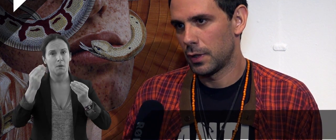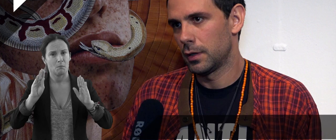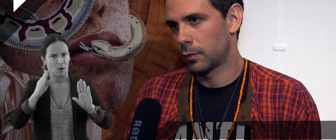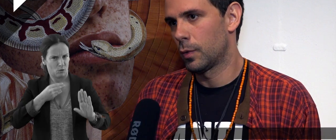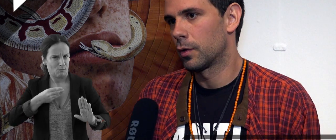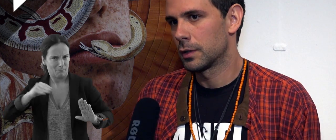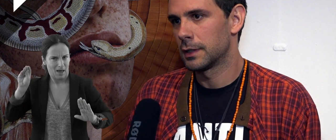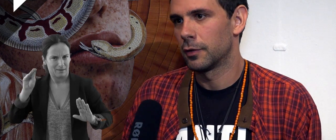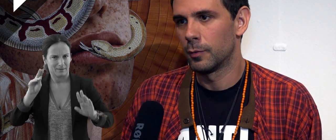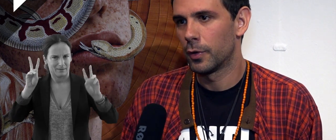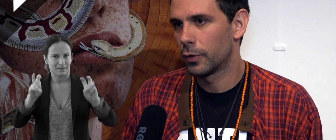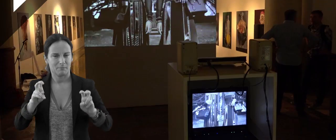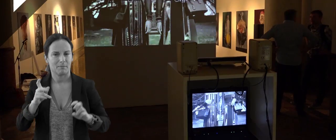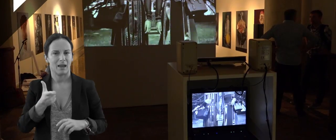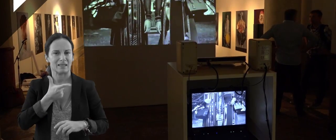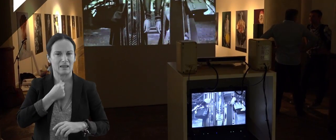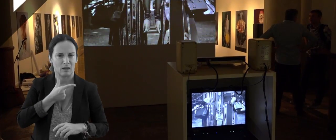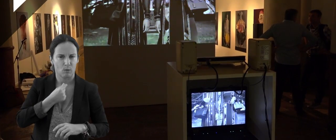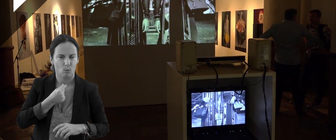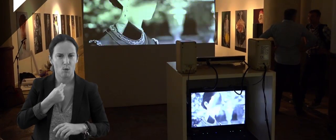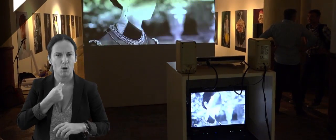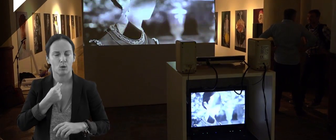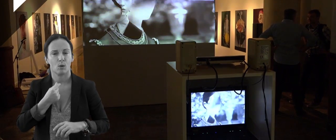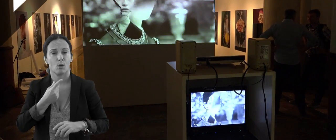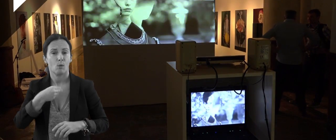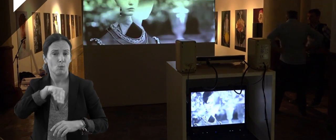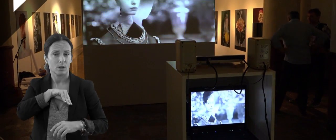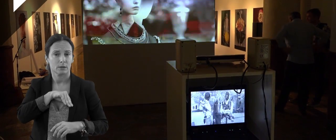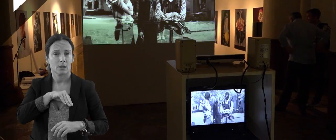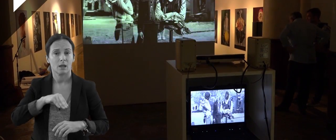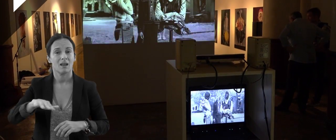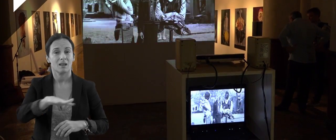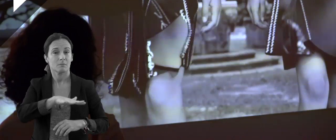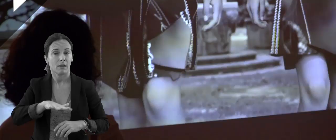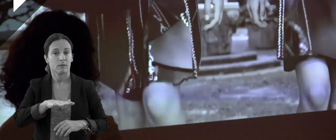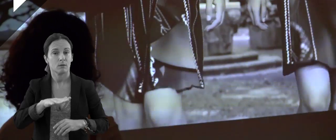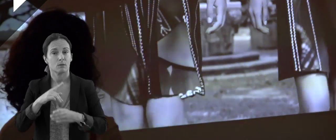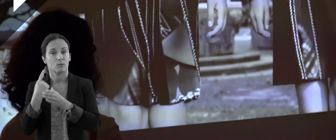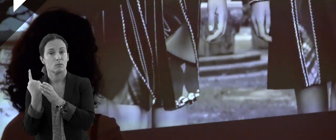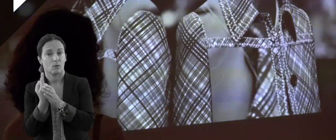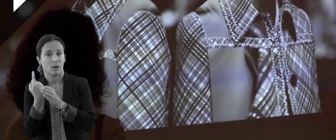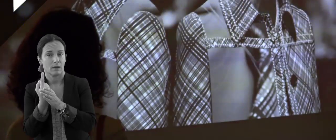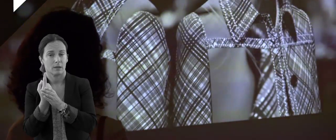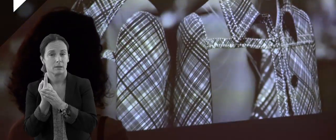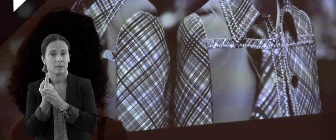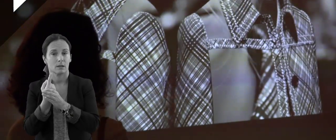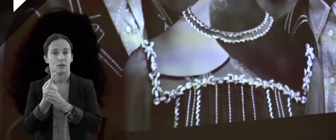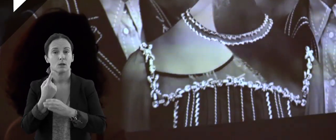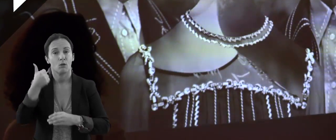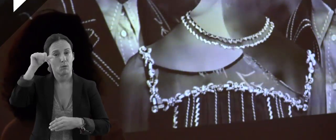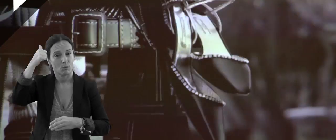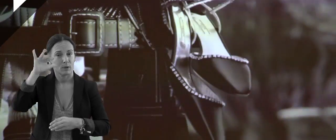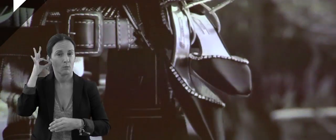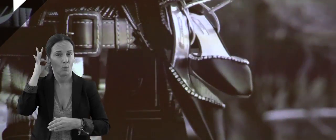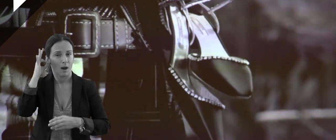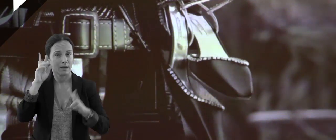tiempo juego con el sentido del humor, con la muerte, con el espacio, con la soledad, con el hombre y con la